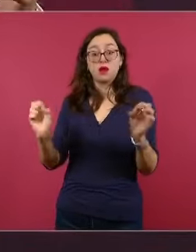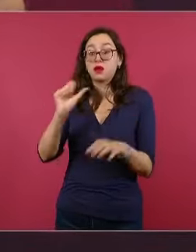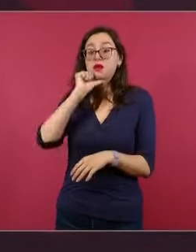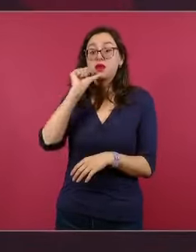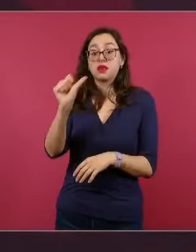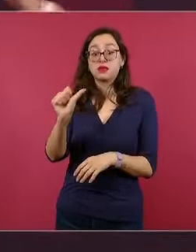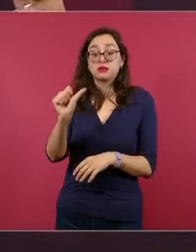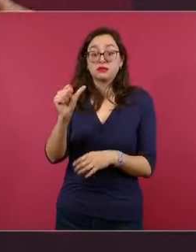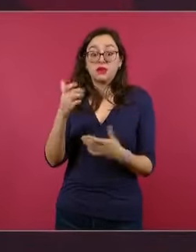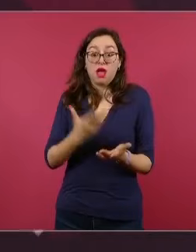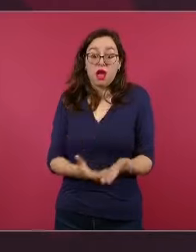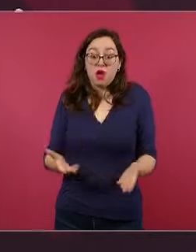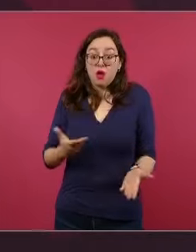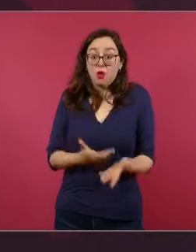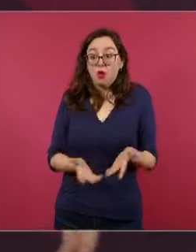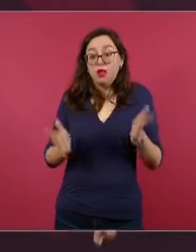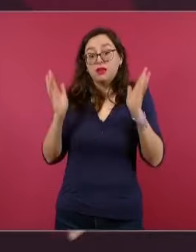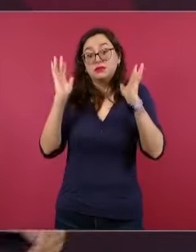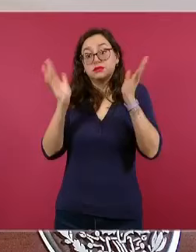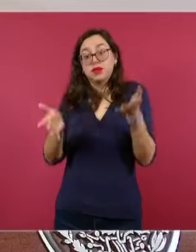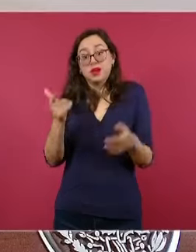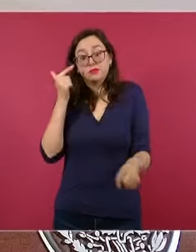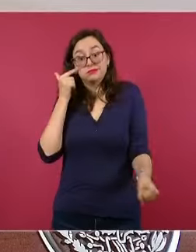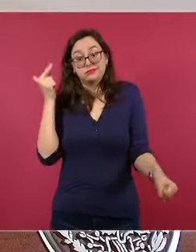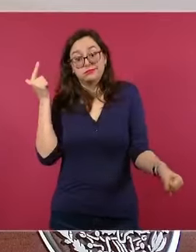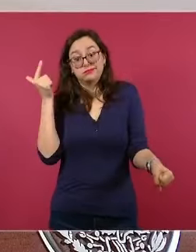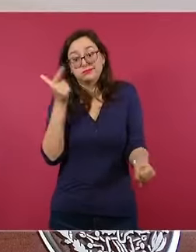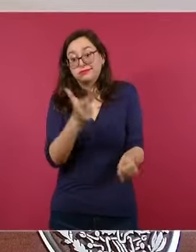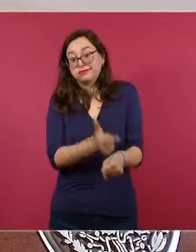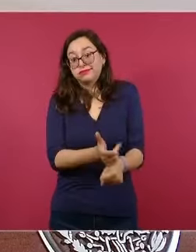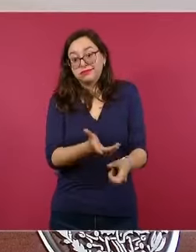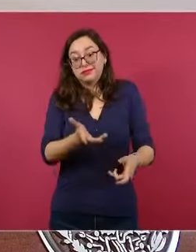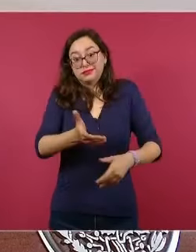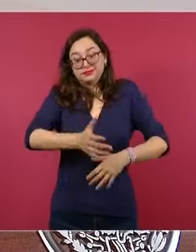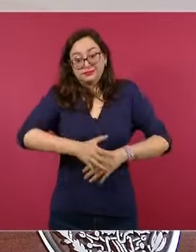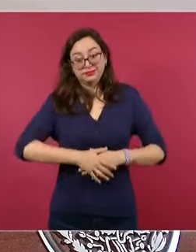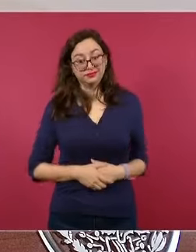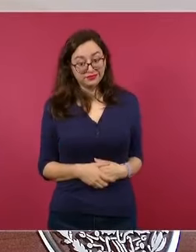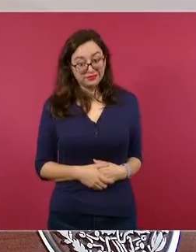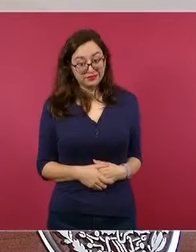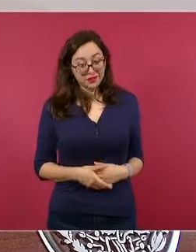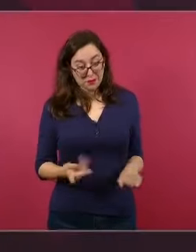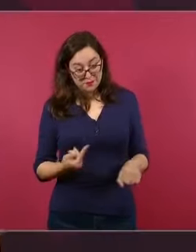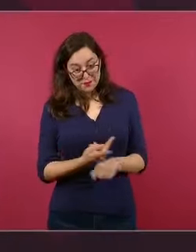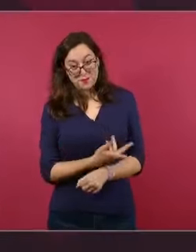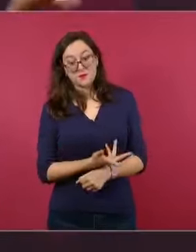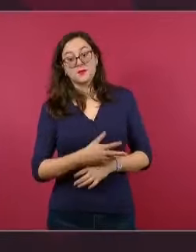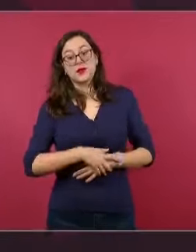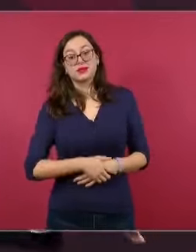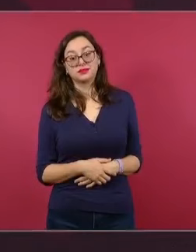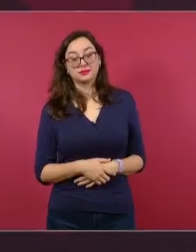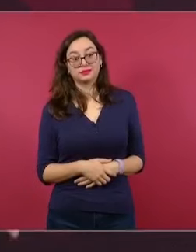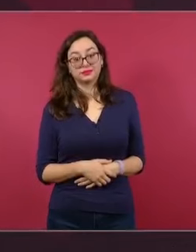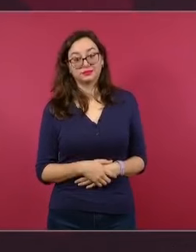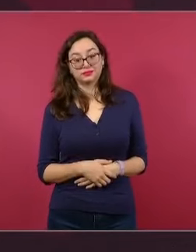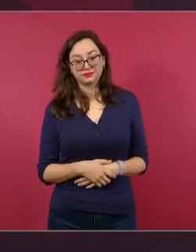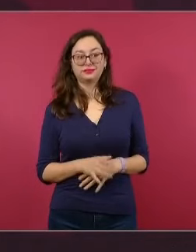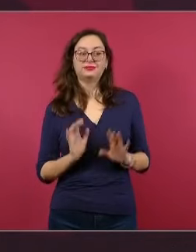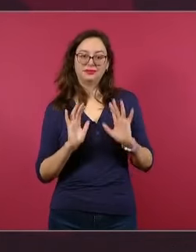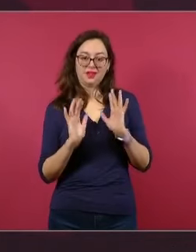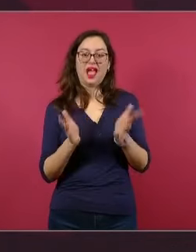Cómo se van quitando la máscara somos independientes no tenemos nada que ver con